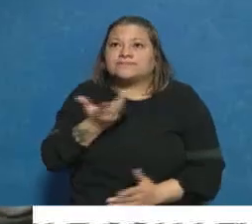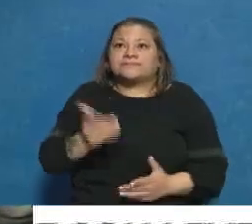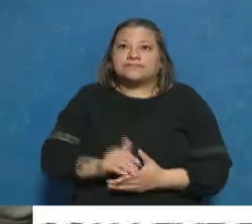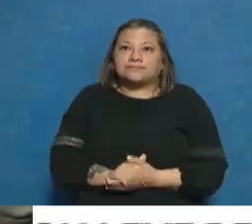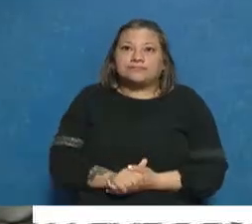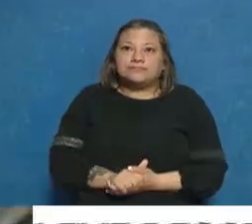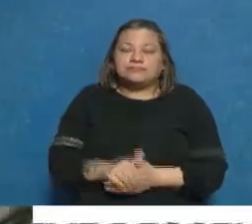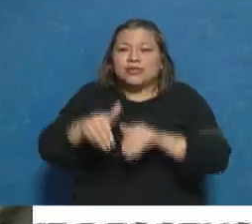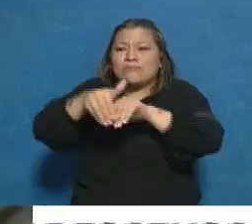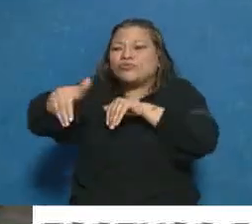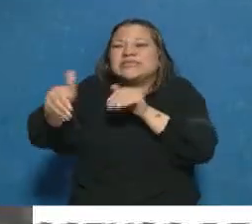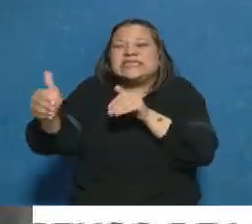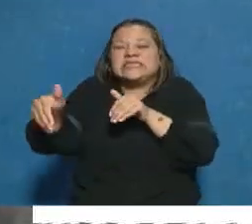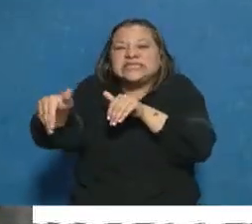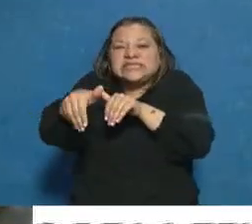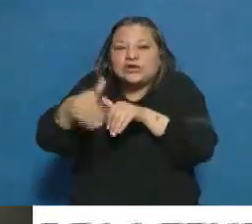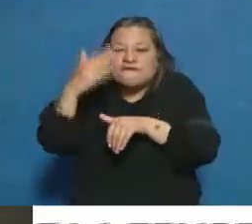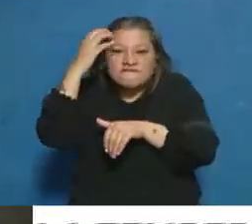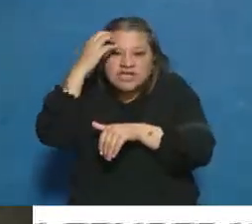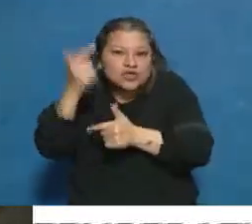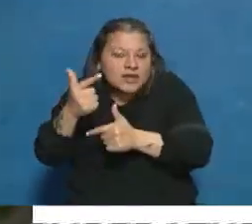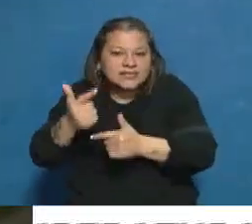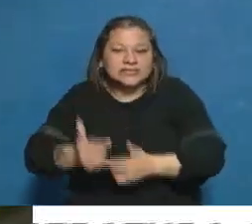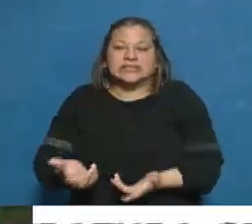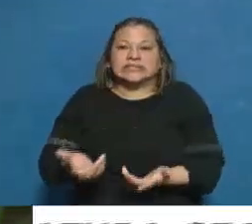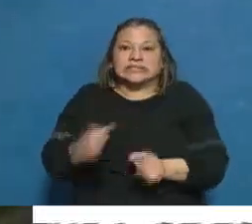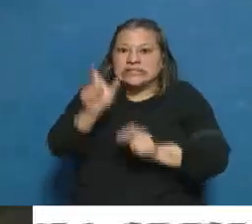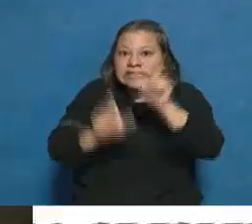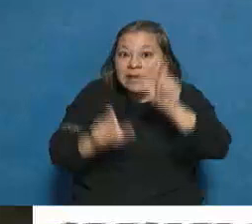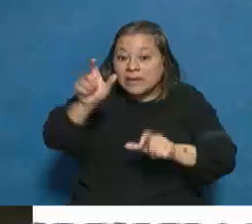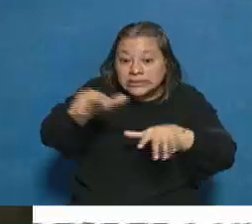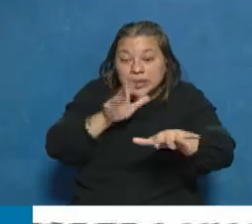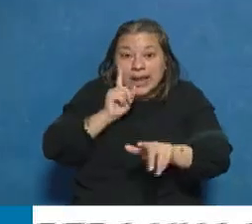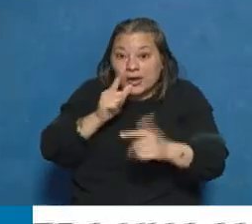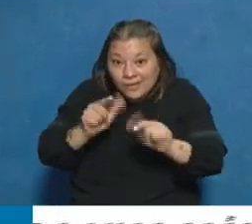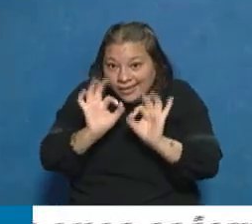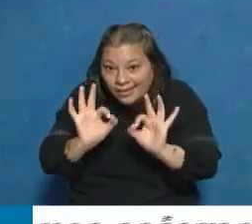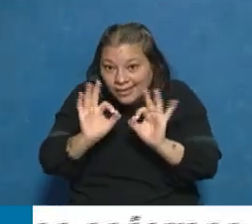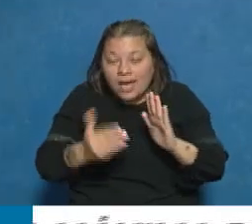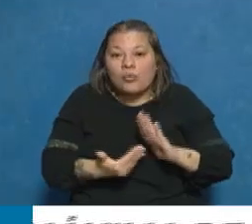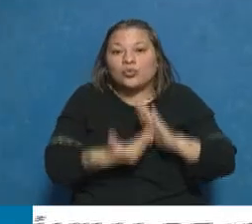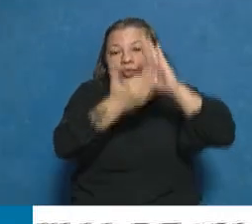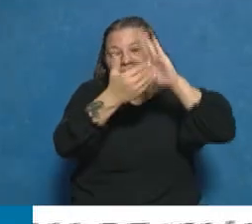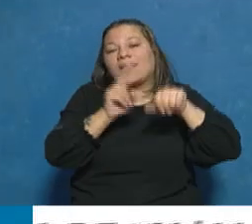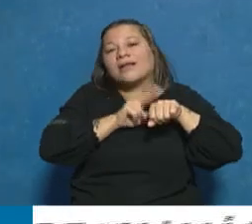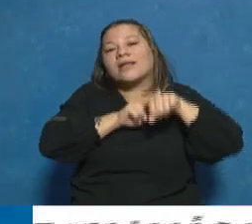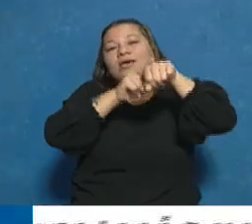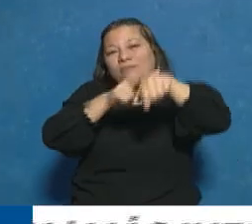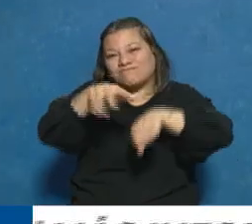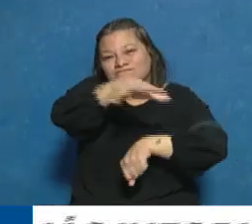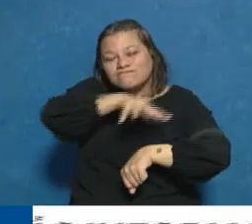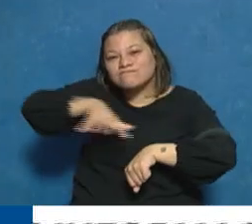bynum mucho de chico no tiene baño cuando ya no quedaban personas en situación de riesgo las autoridades se recomendaron a la población